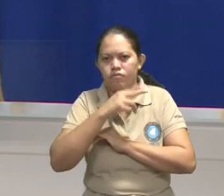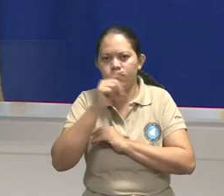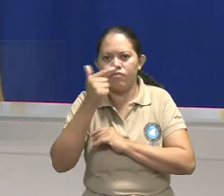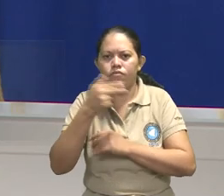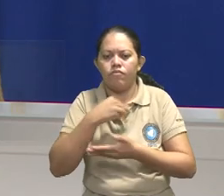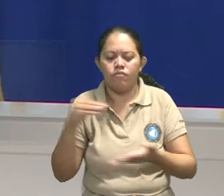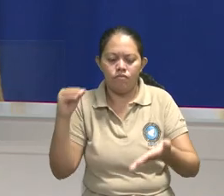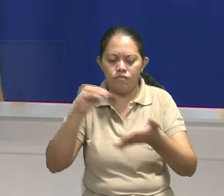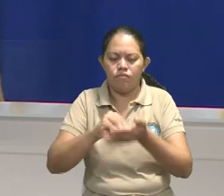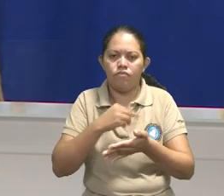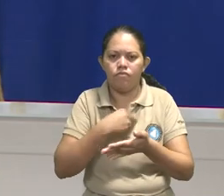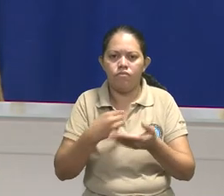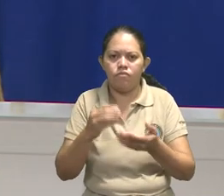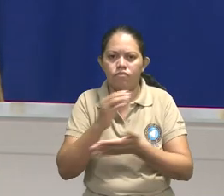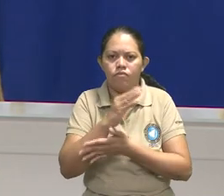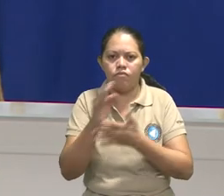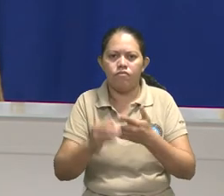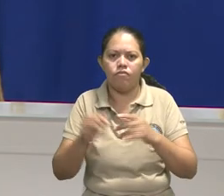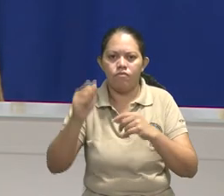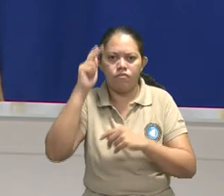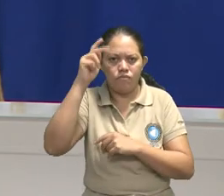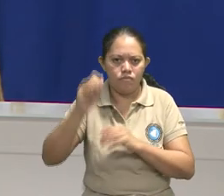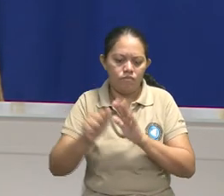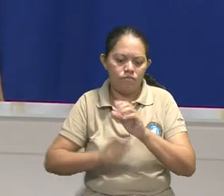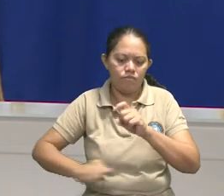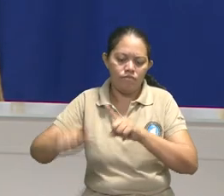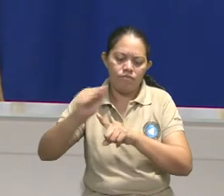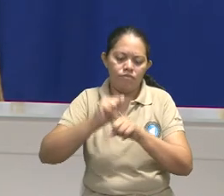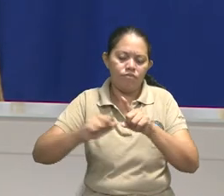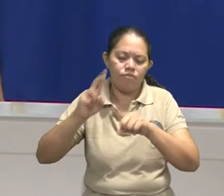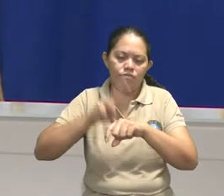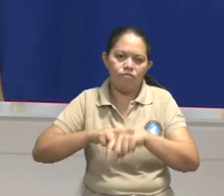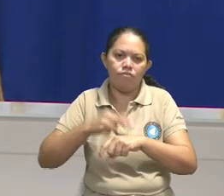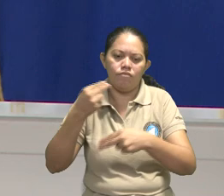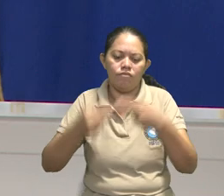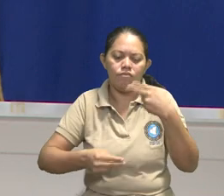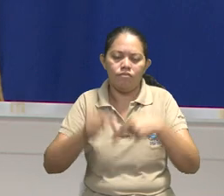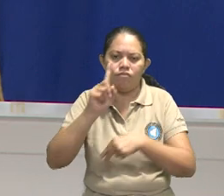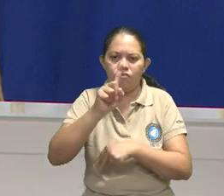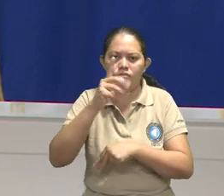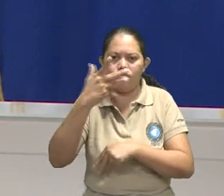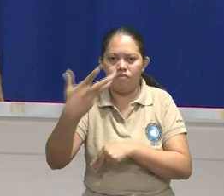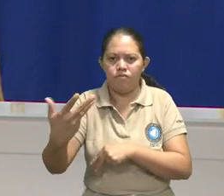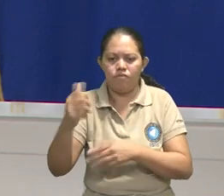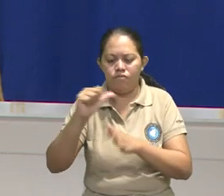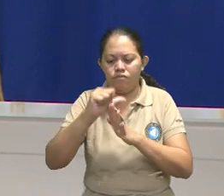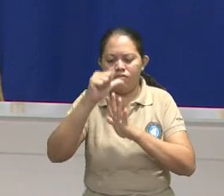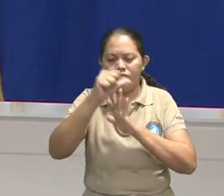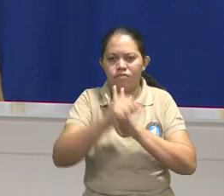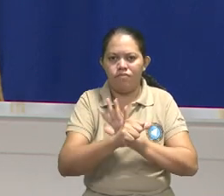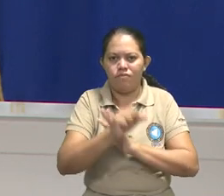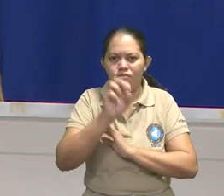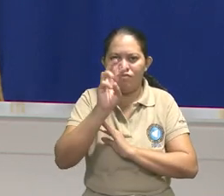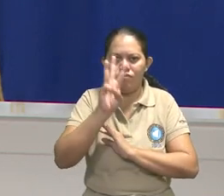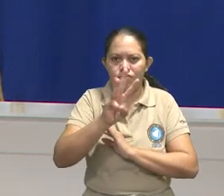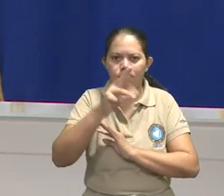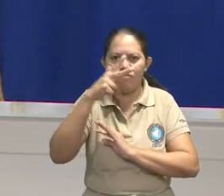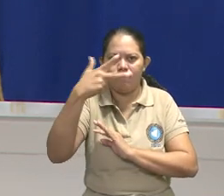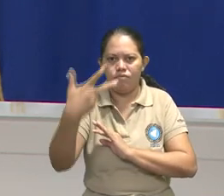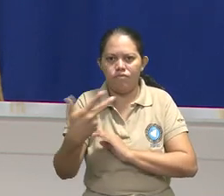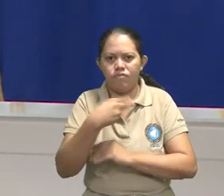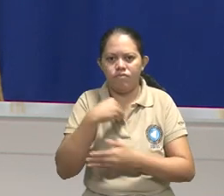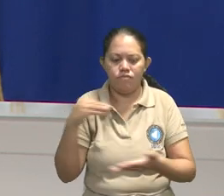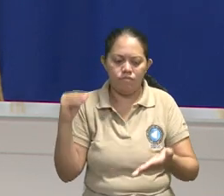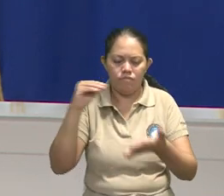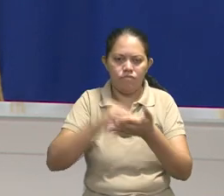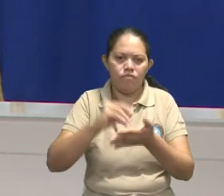reguladora de la facultad constitucional de la Asamblea Nacional, contenida en el numeral 19 del artículo 138 de